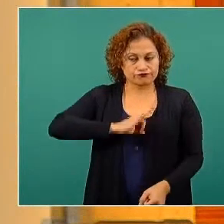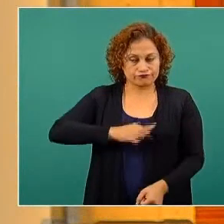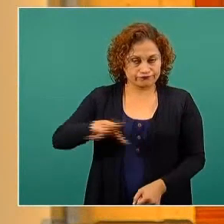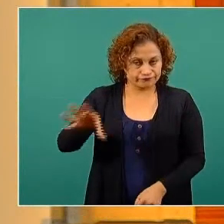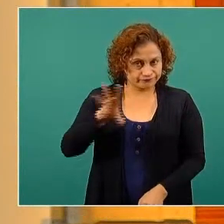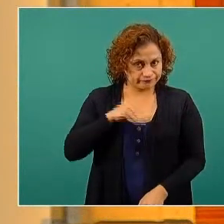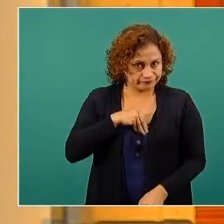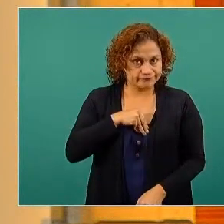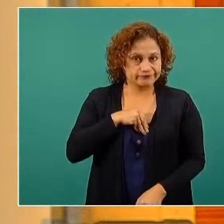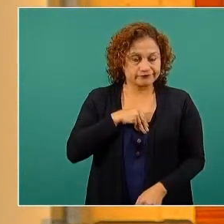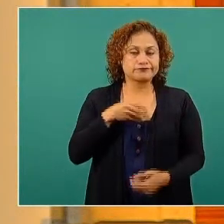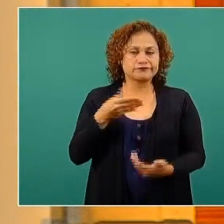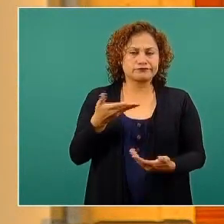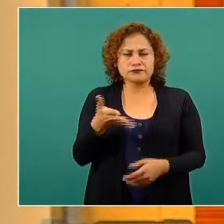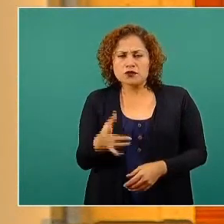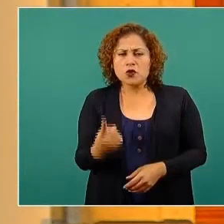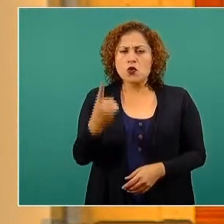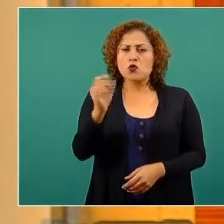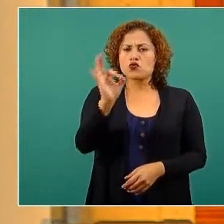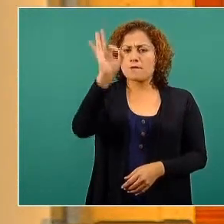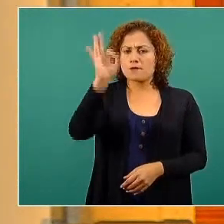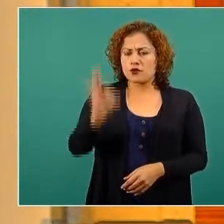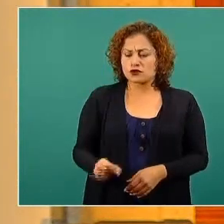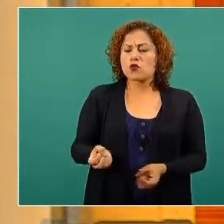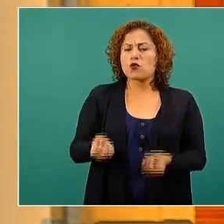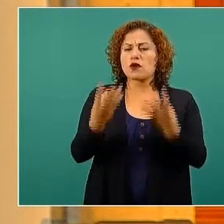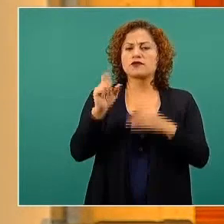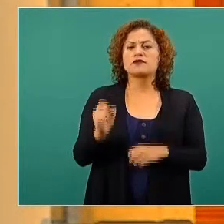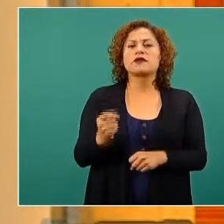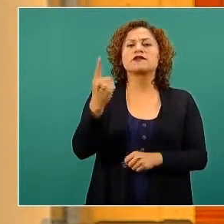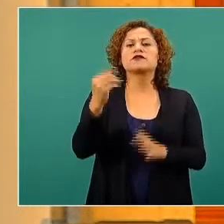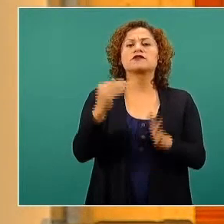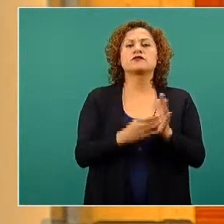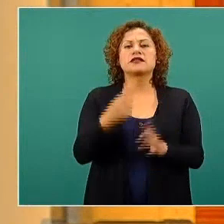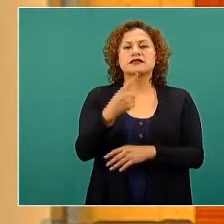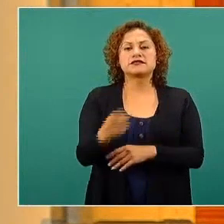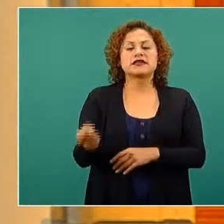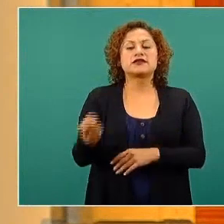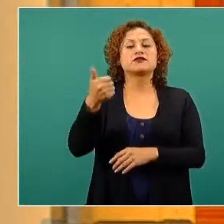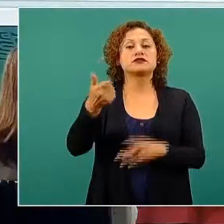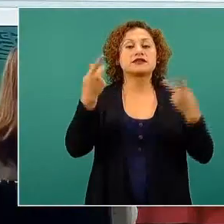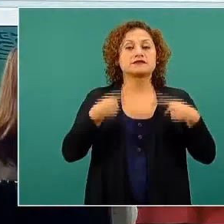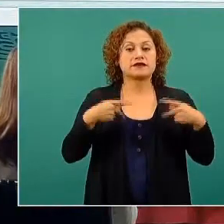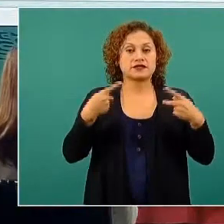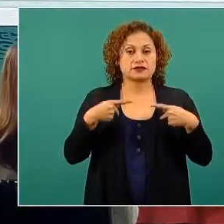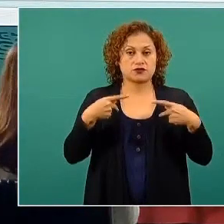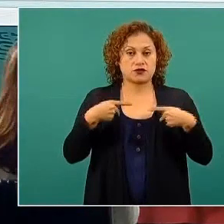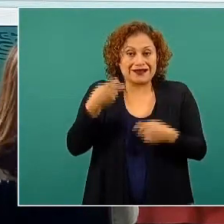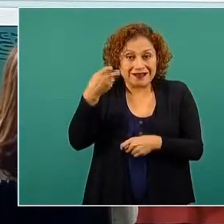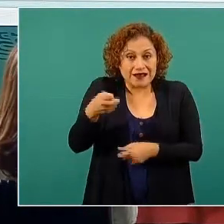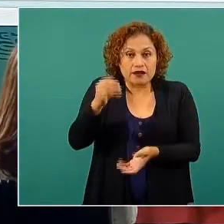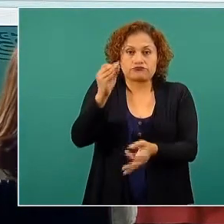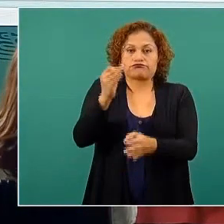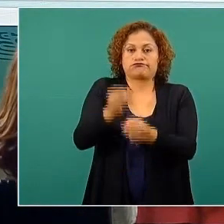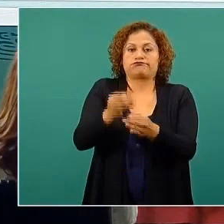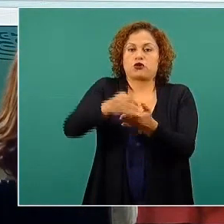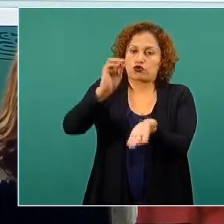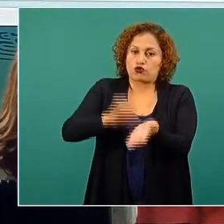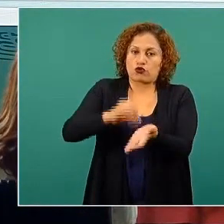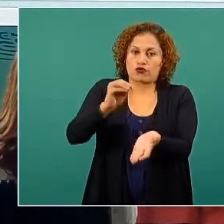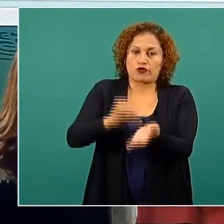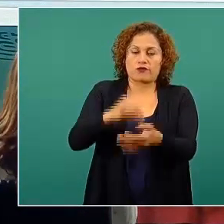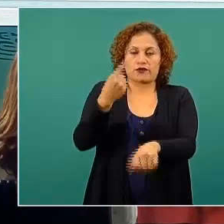cuales poco menos del 1%, que son 21.706 personas, son las que representan la epidemia activa, son las que al